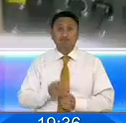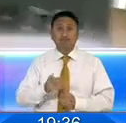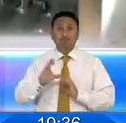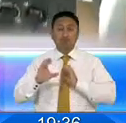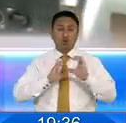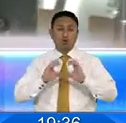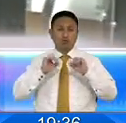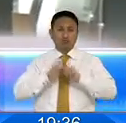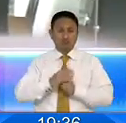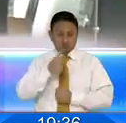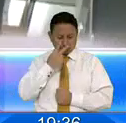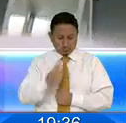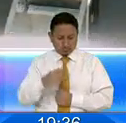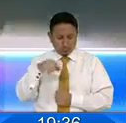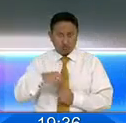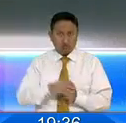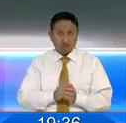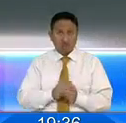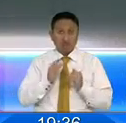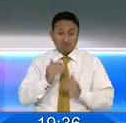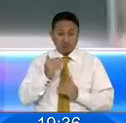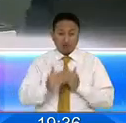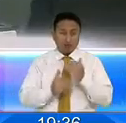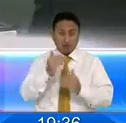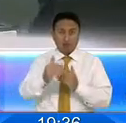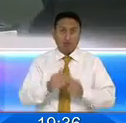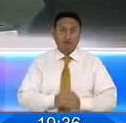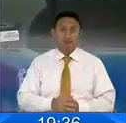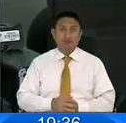comunicación tuvimos acceso a cada paso del proceso.